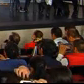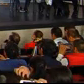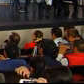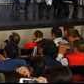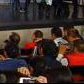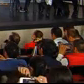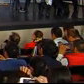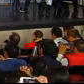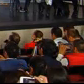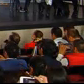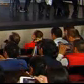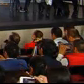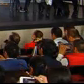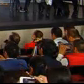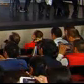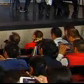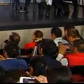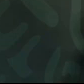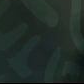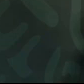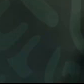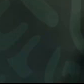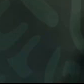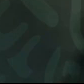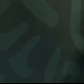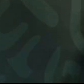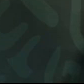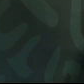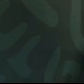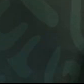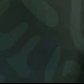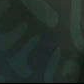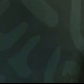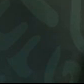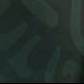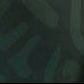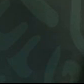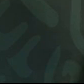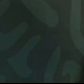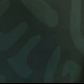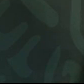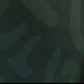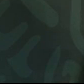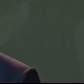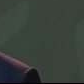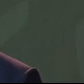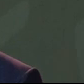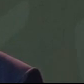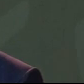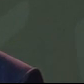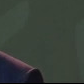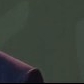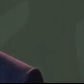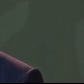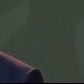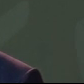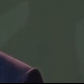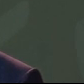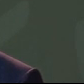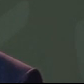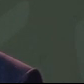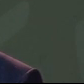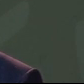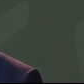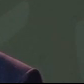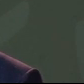a desahogar un poco esa saturación que tenemos, y también resaltar que en particular han sido personas privadas